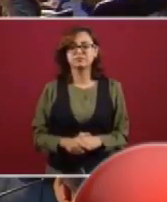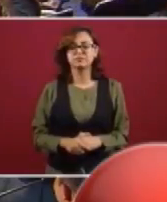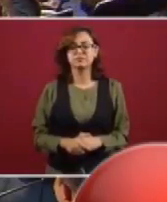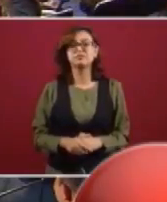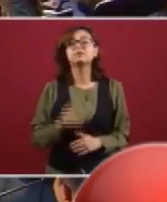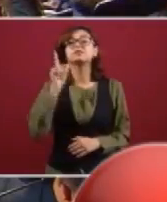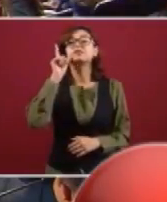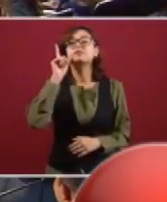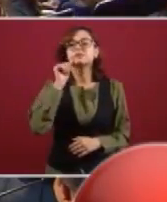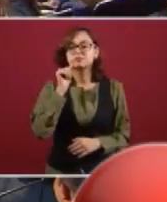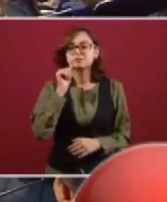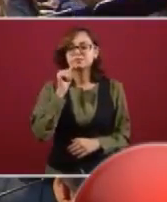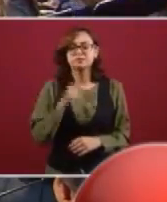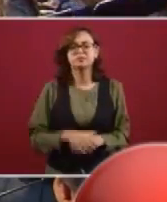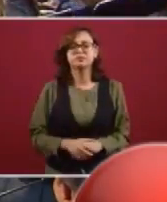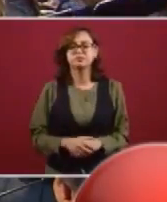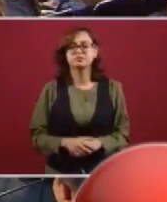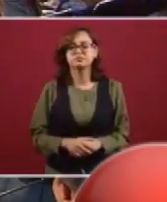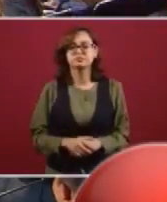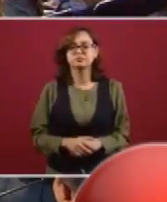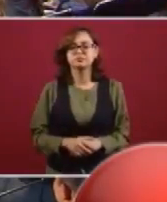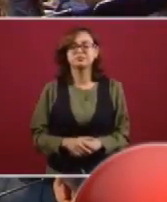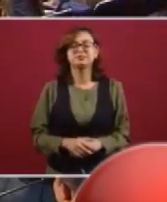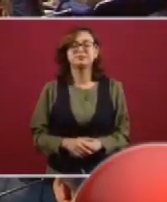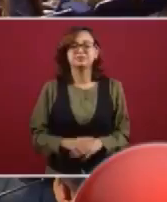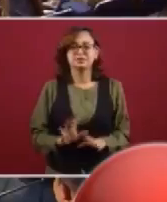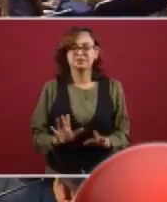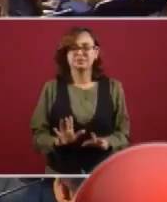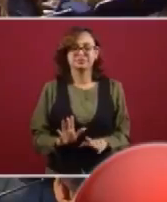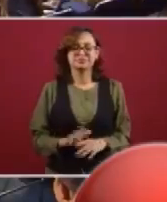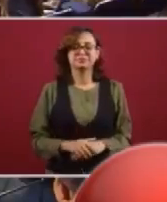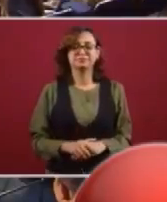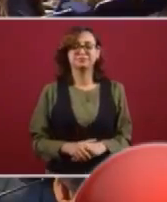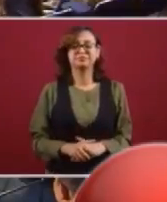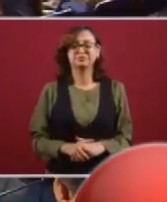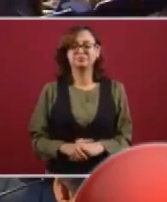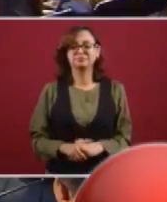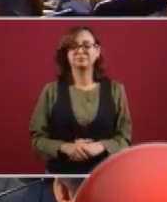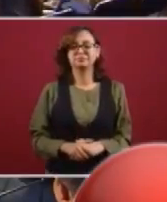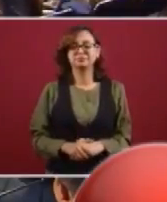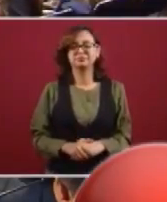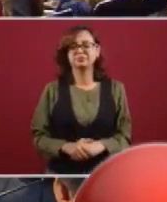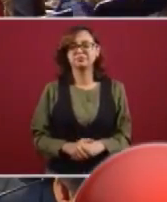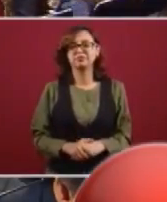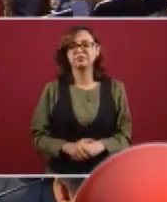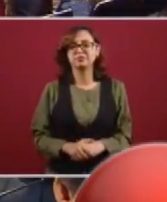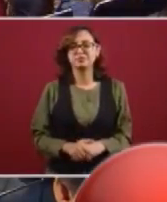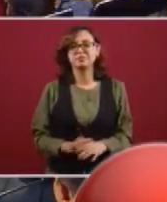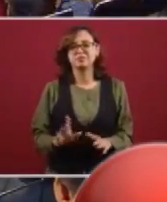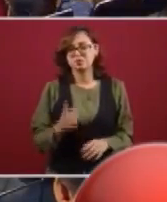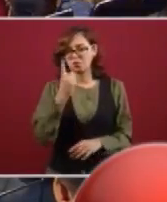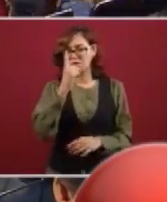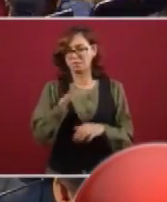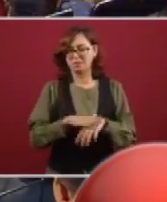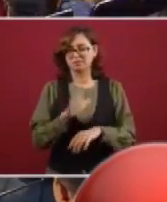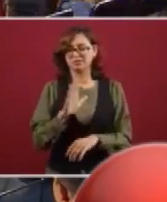mejor mañana. A ver, la precisión. La precisión, presidente. ¿Está